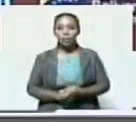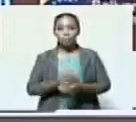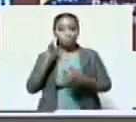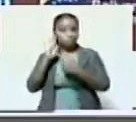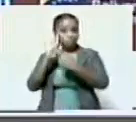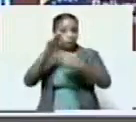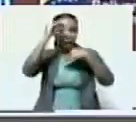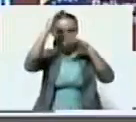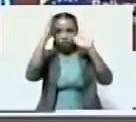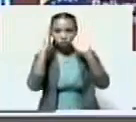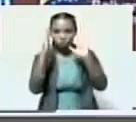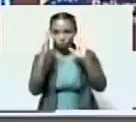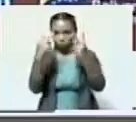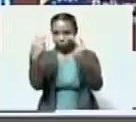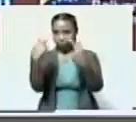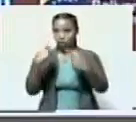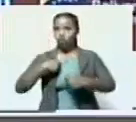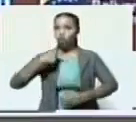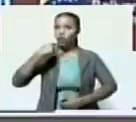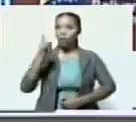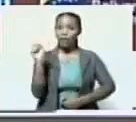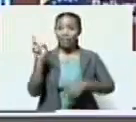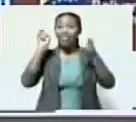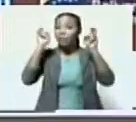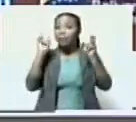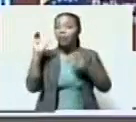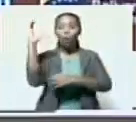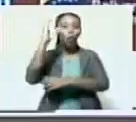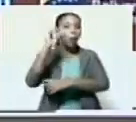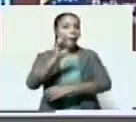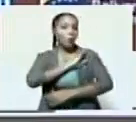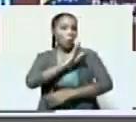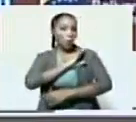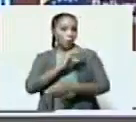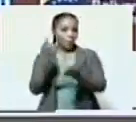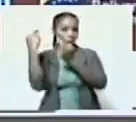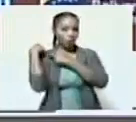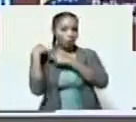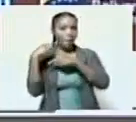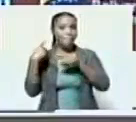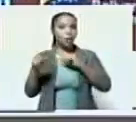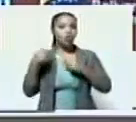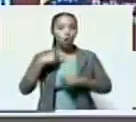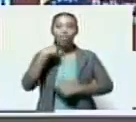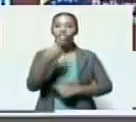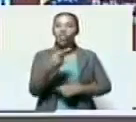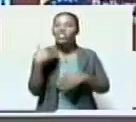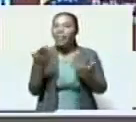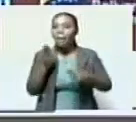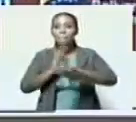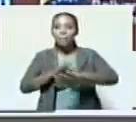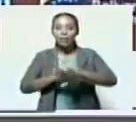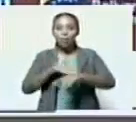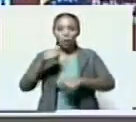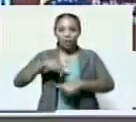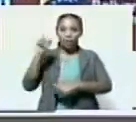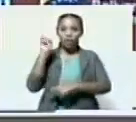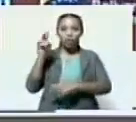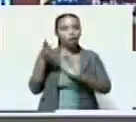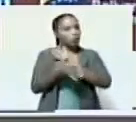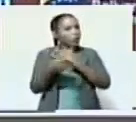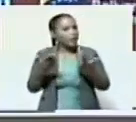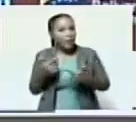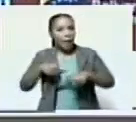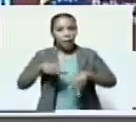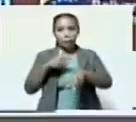digo esto es un asunto de Colombia, pero digo esto para que se entienda qué está pasando en Venezuela, en